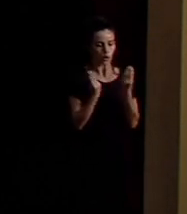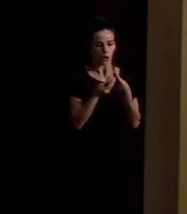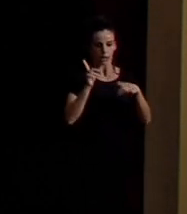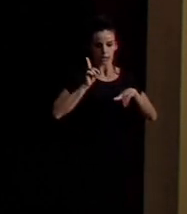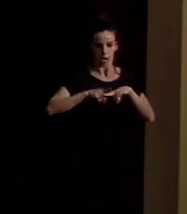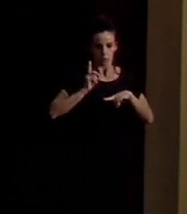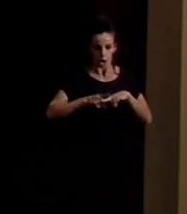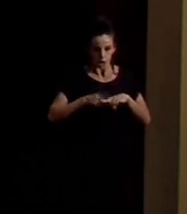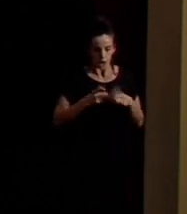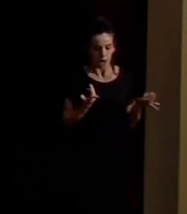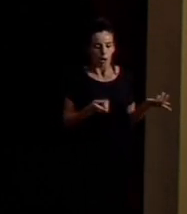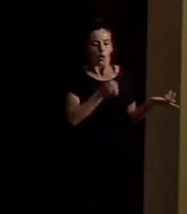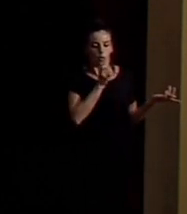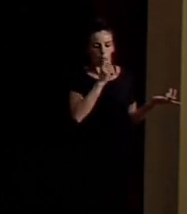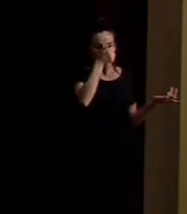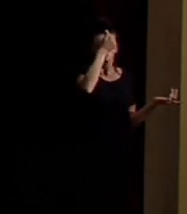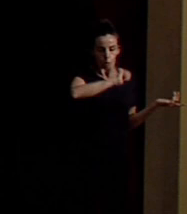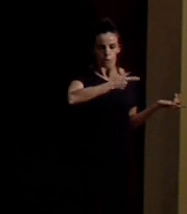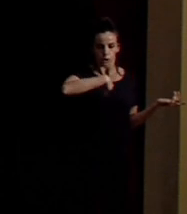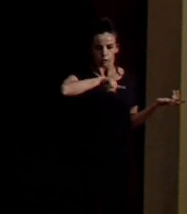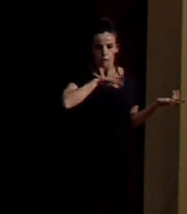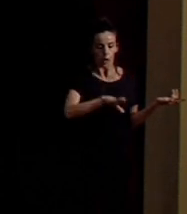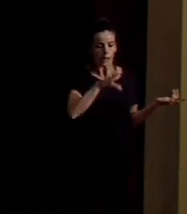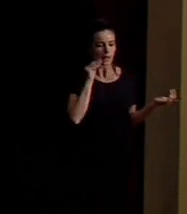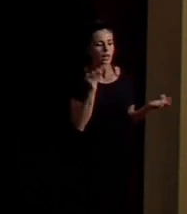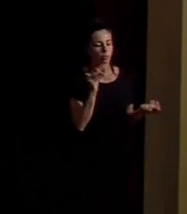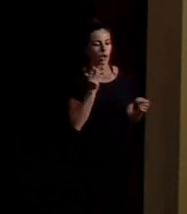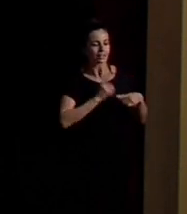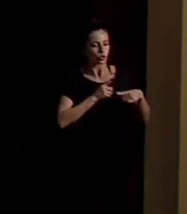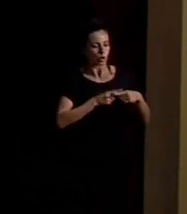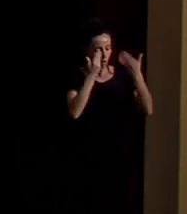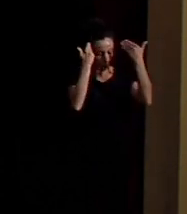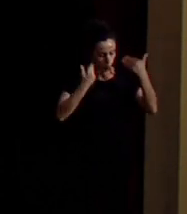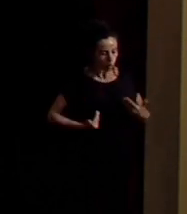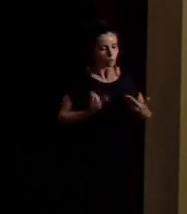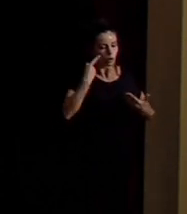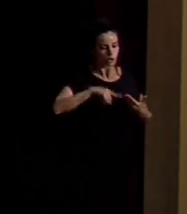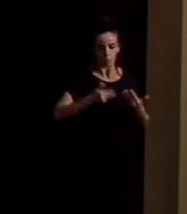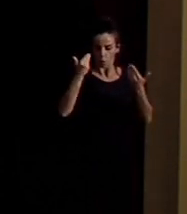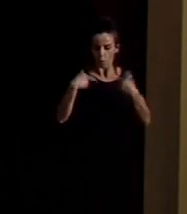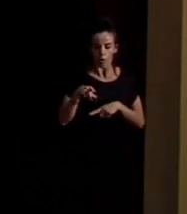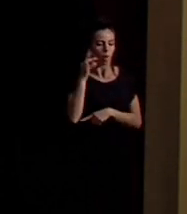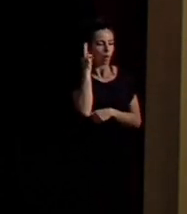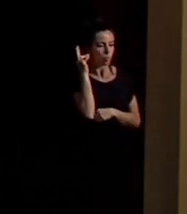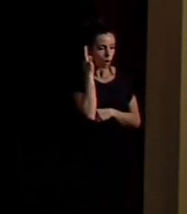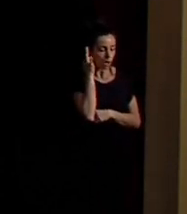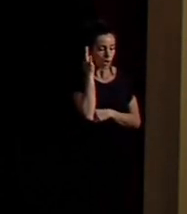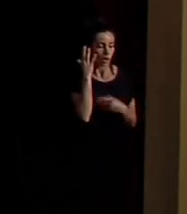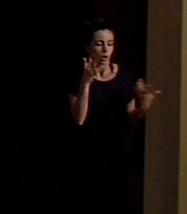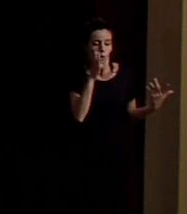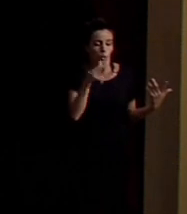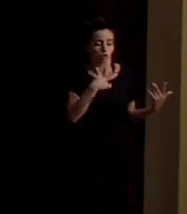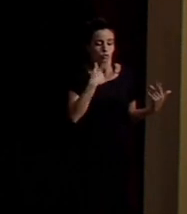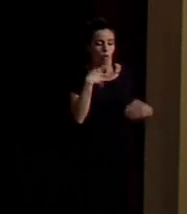sexualidad y con cómo los hombres entendemos la sexualidad, nuestro cuerpo y el cuerpo de las mujeres. Por eso entiendo que